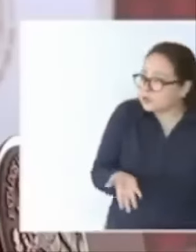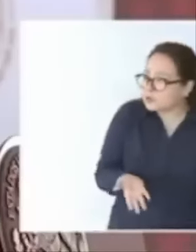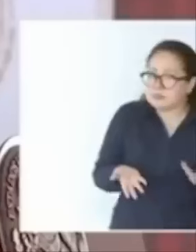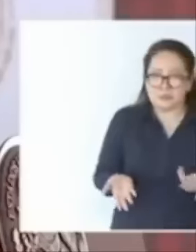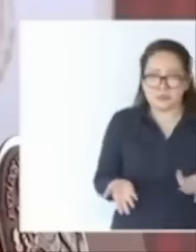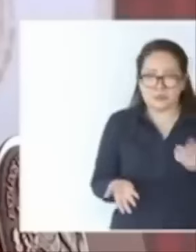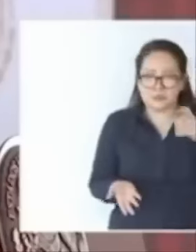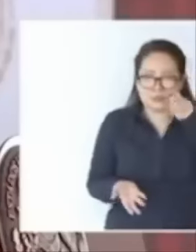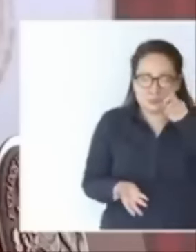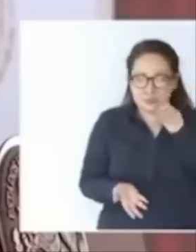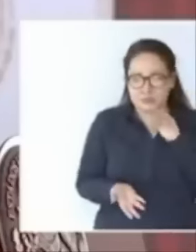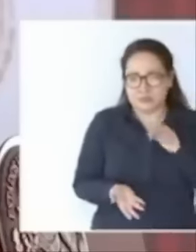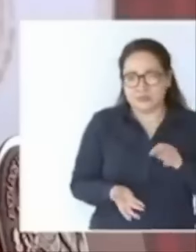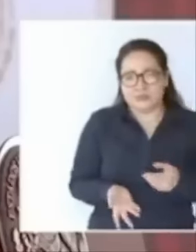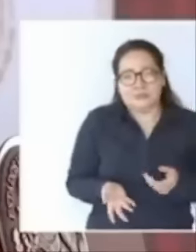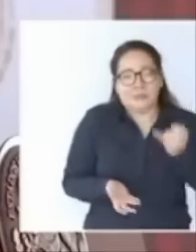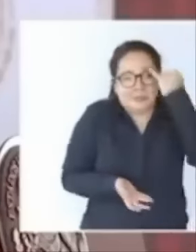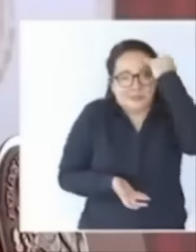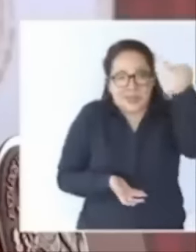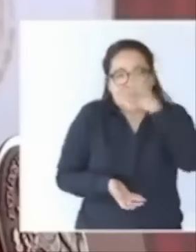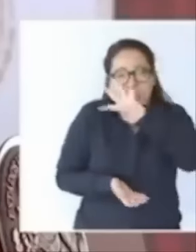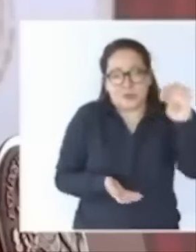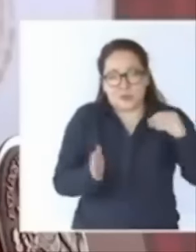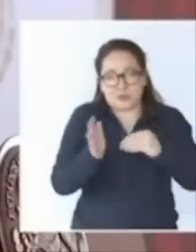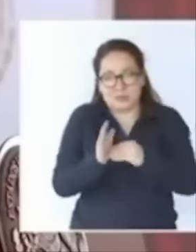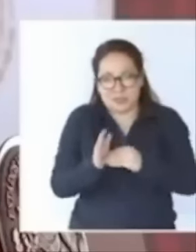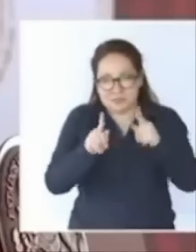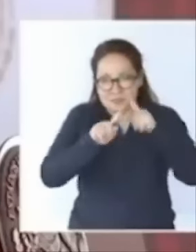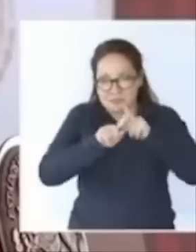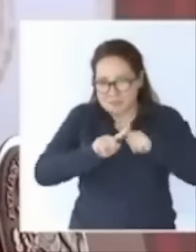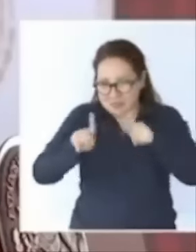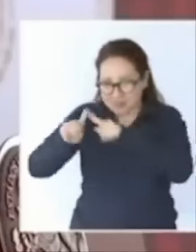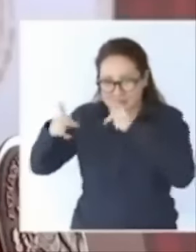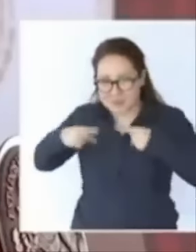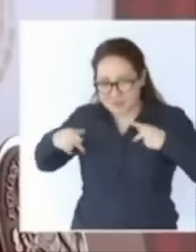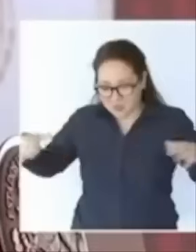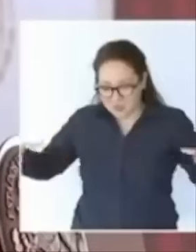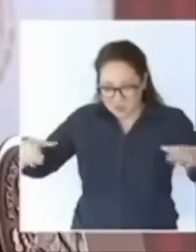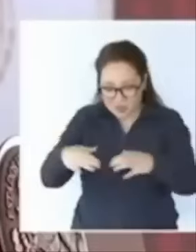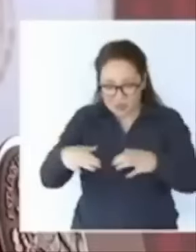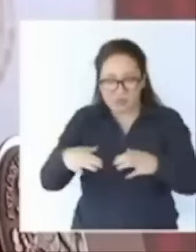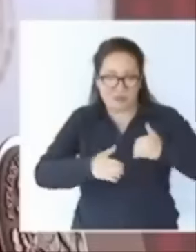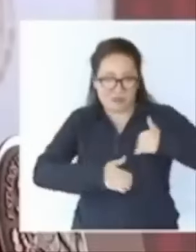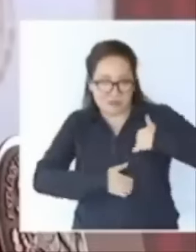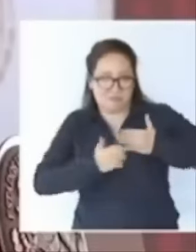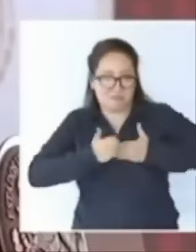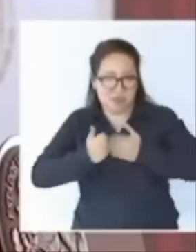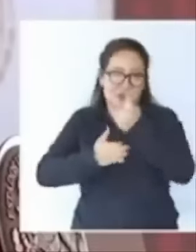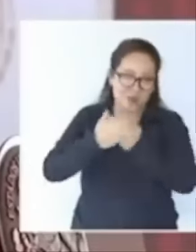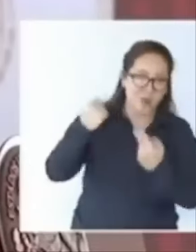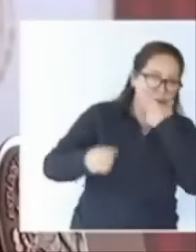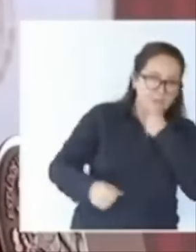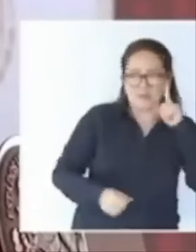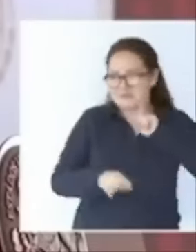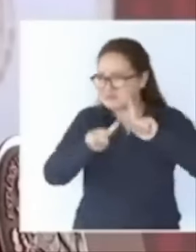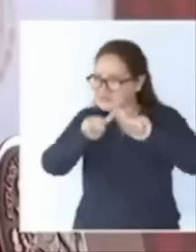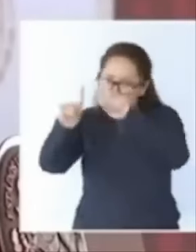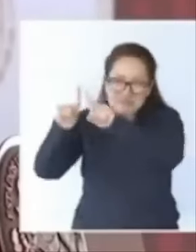en cerca de 400 mil elementos del ejército y de la marina, mujeres y hombres